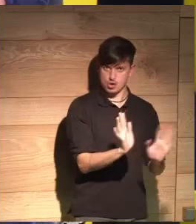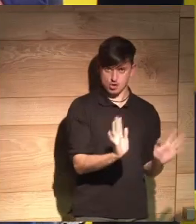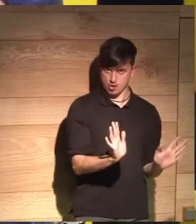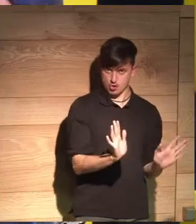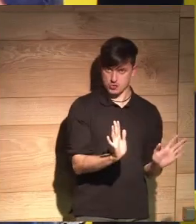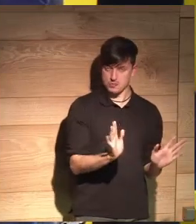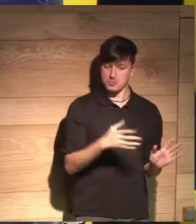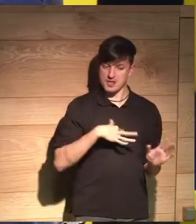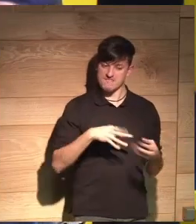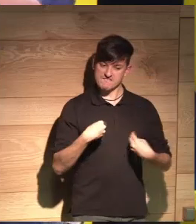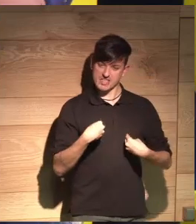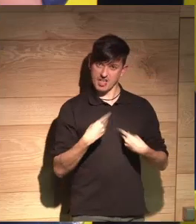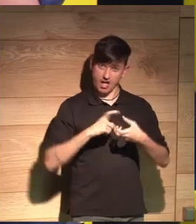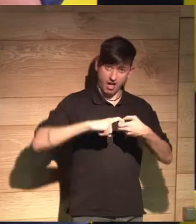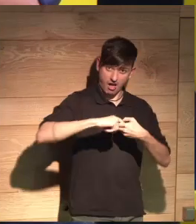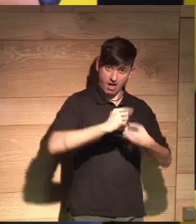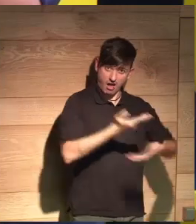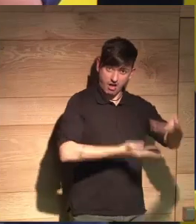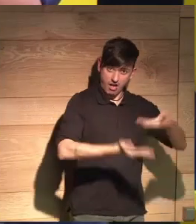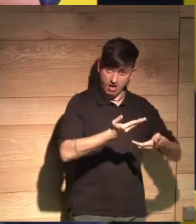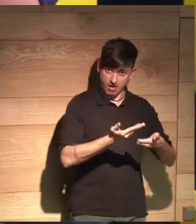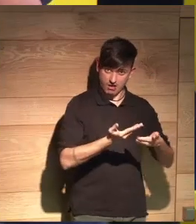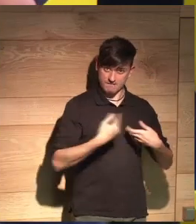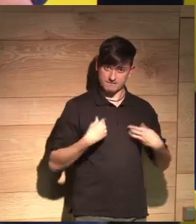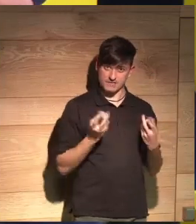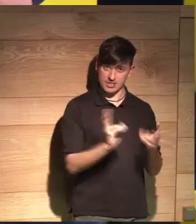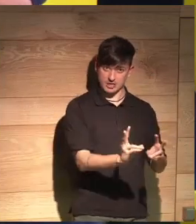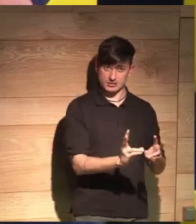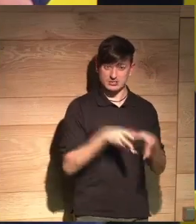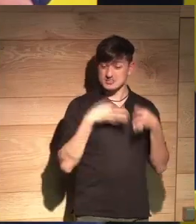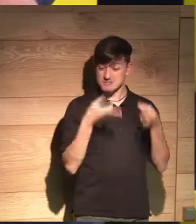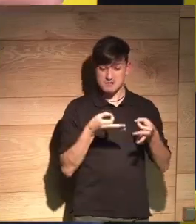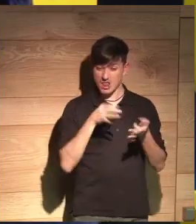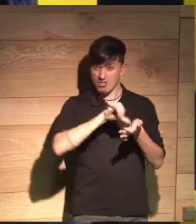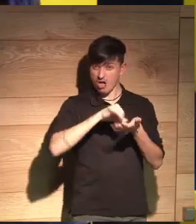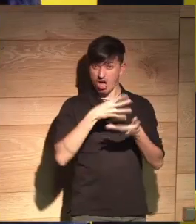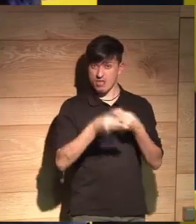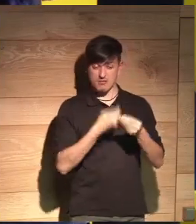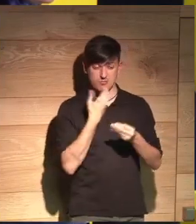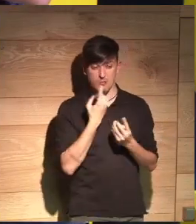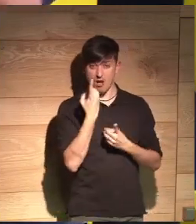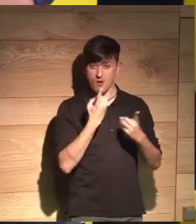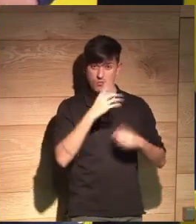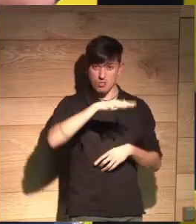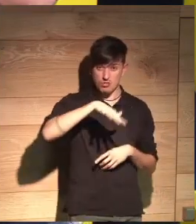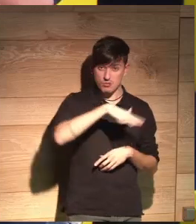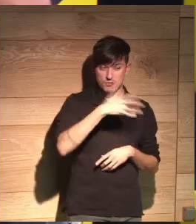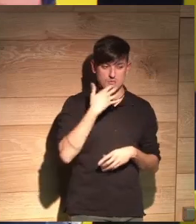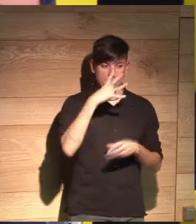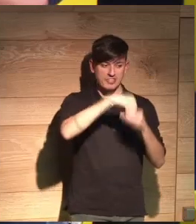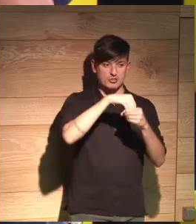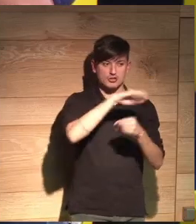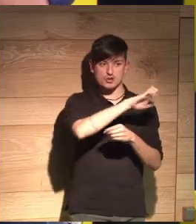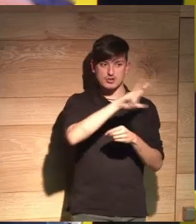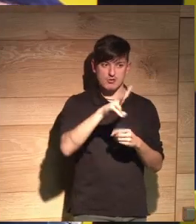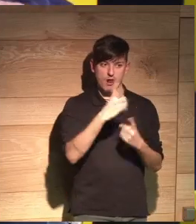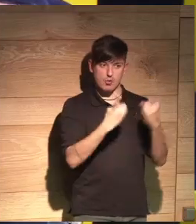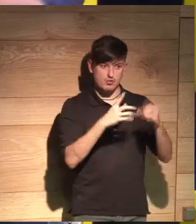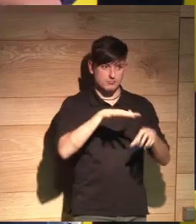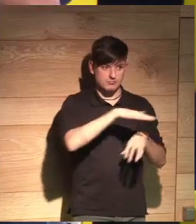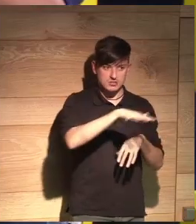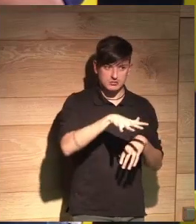a la vida y por ejemplo más siempre hemos hecho en las ciudades por ejemplo hay lugares en los estadios unidos de una nación en la comunidad